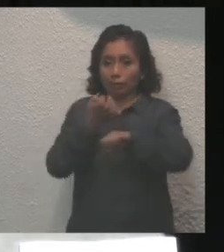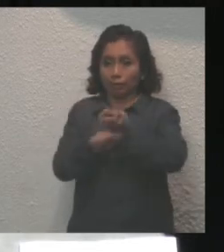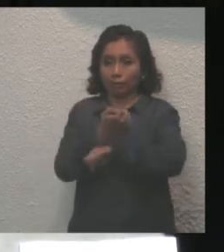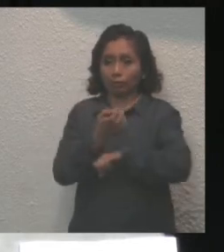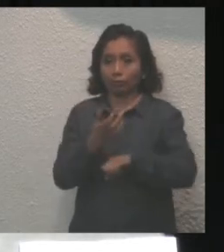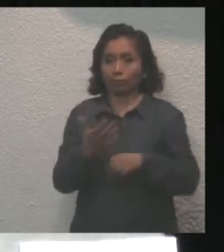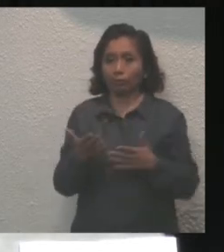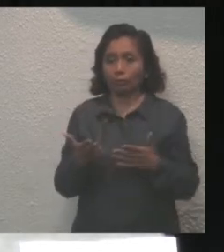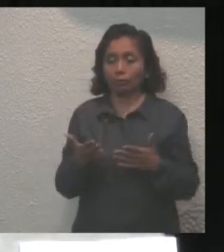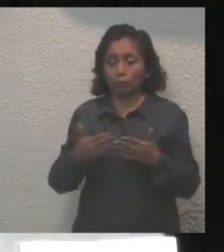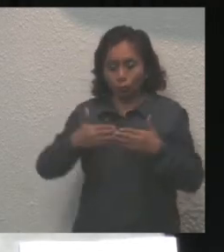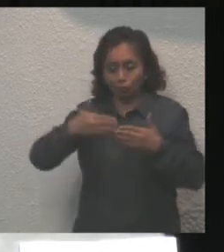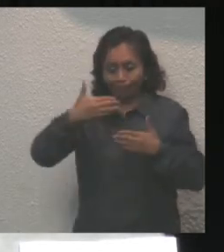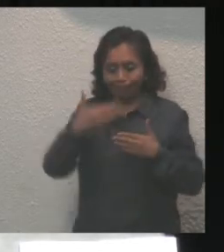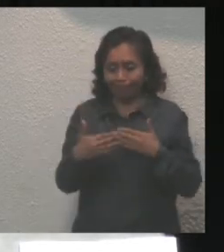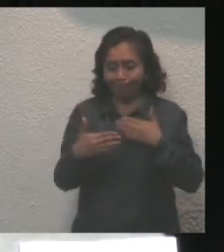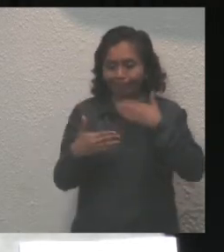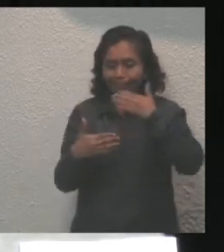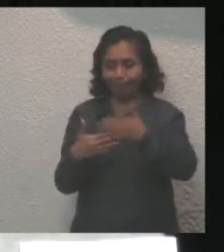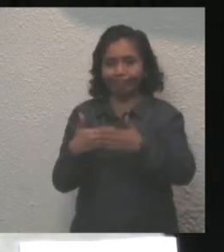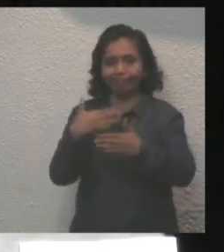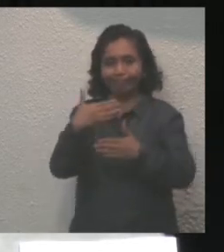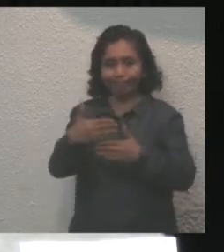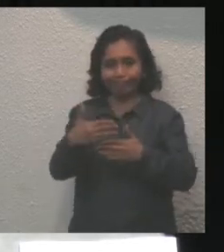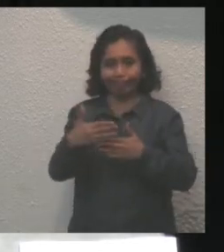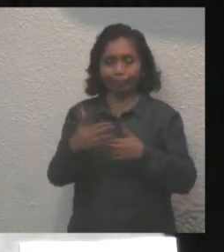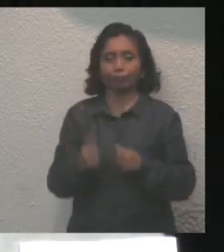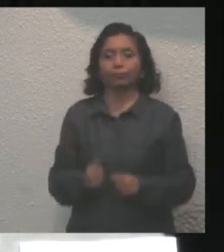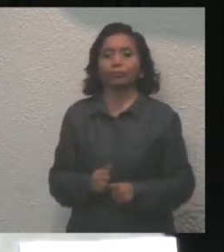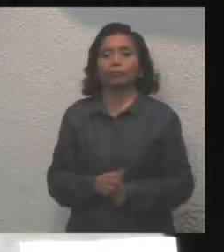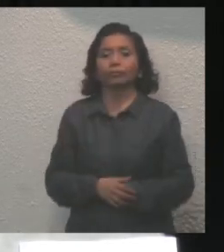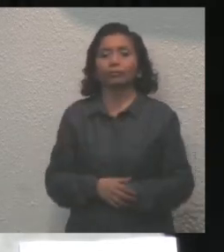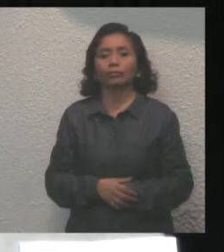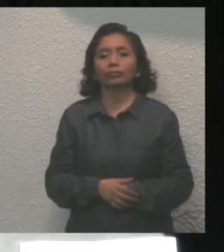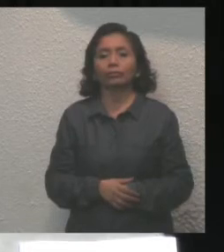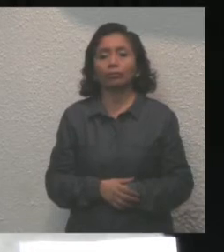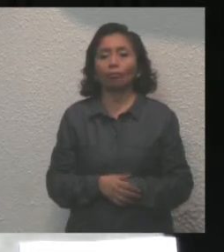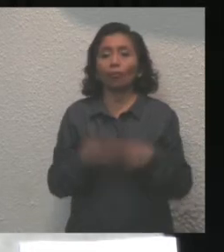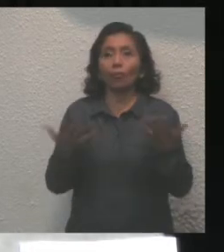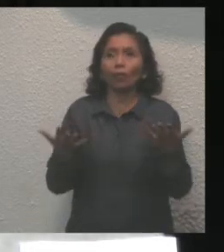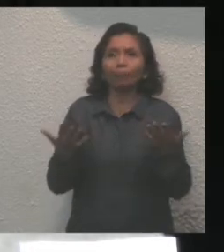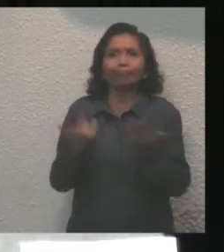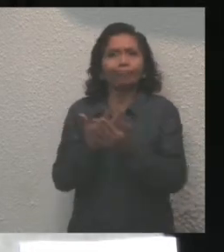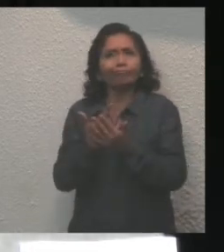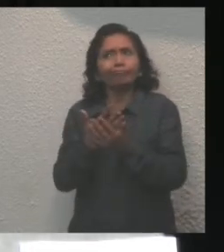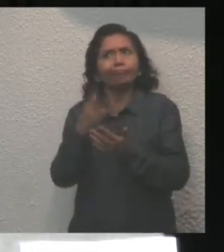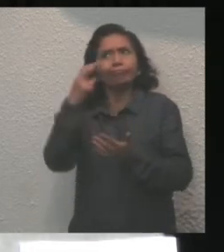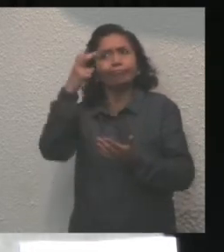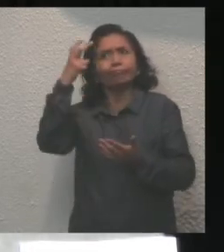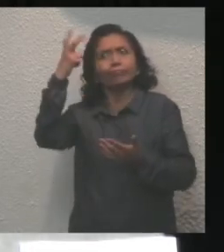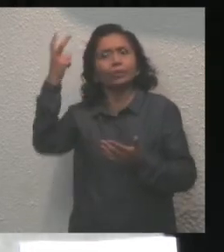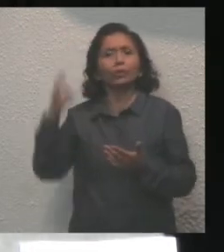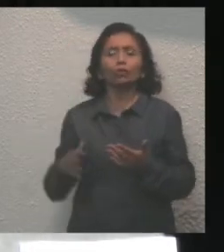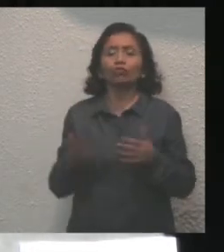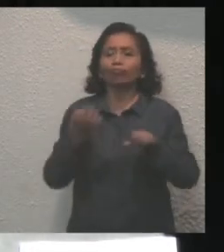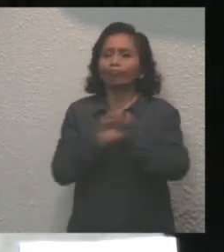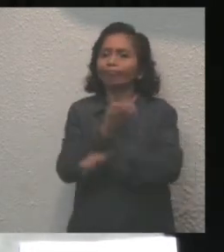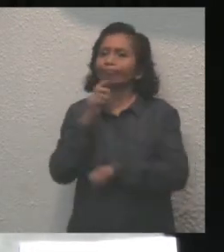y dio paso a la alternancia política. La esperanza de un mejor